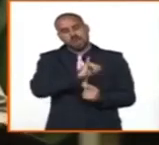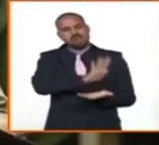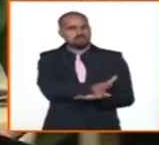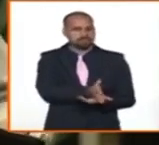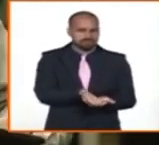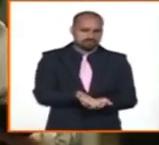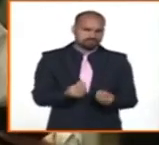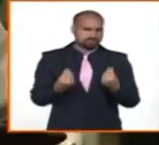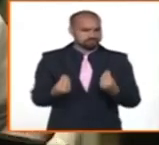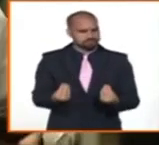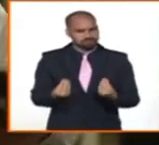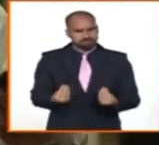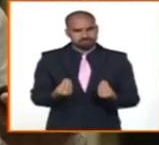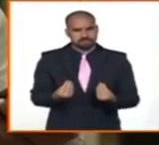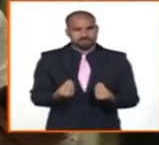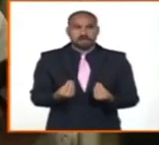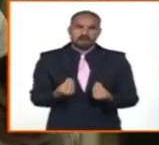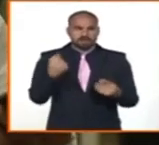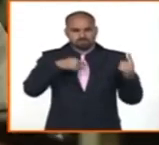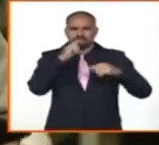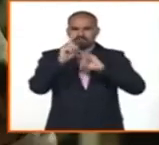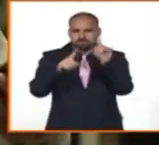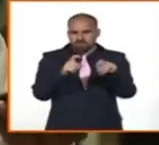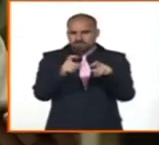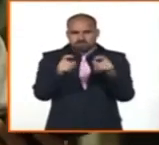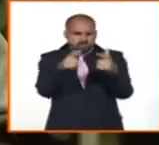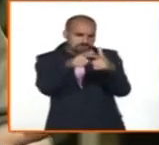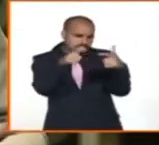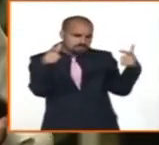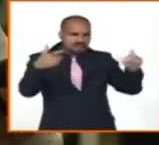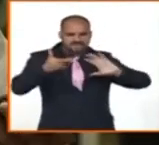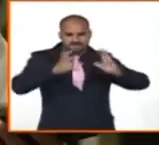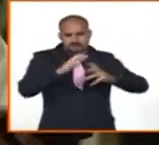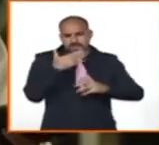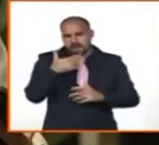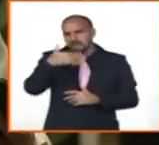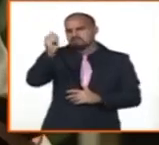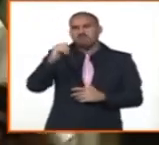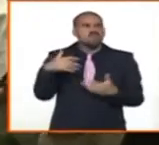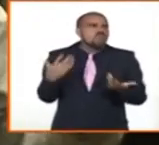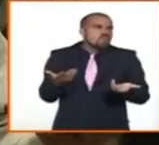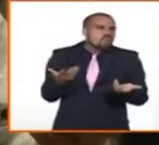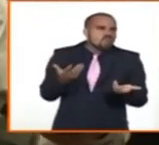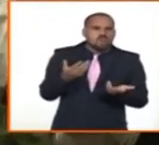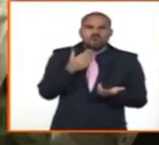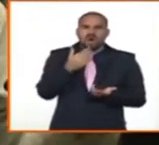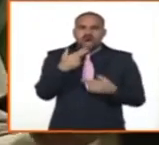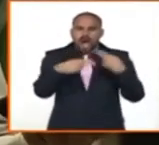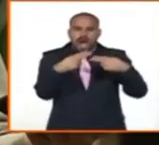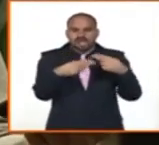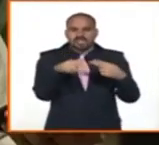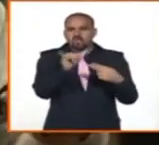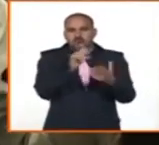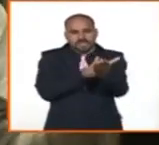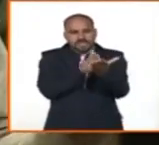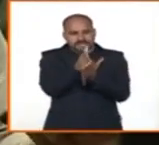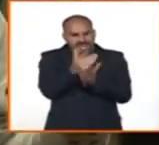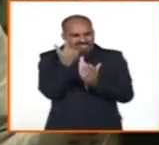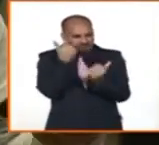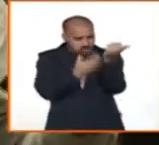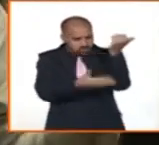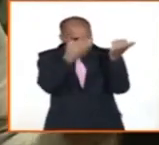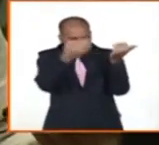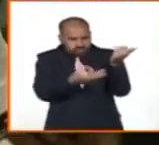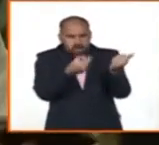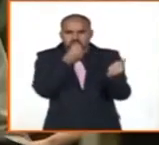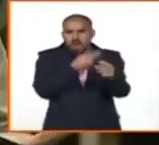cómo hacer para volver a ampliar eso. ¿Cuál es el mejor mecanismo? ¿Cuál es la mejor manera de mantener siempre lo más sólido, ese núcleo histórico que